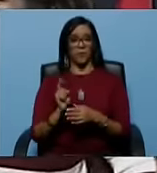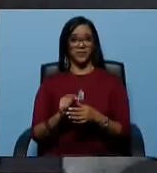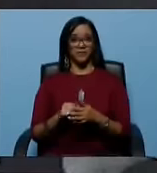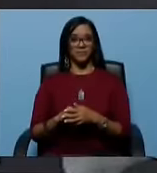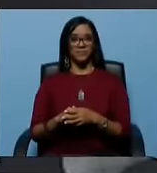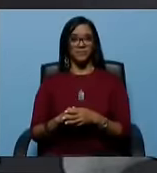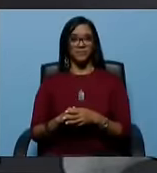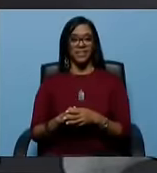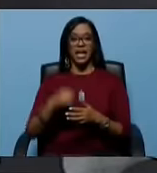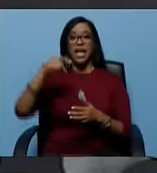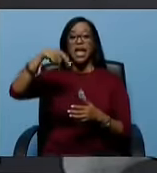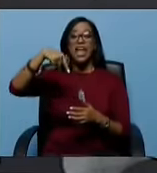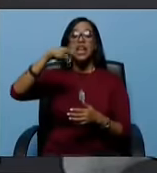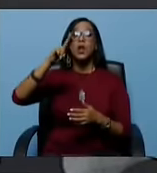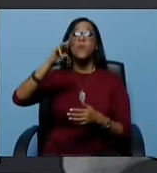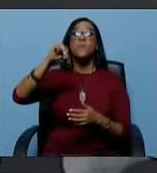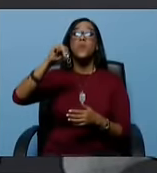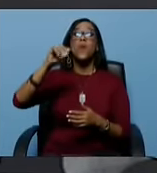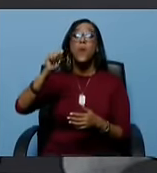¿Ah? El Puma.